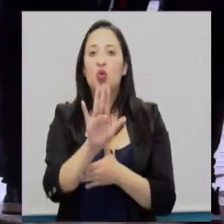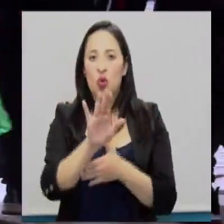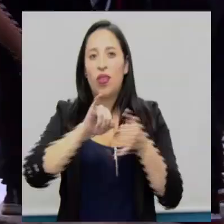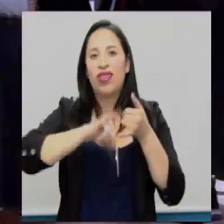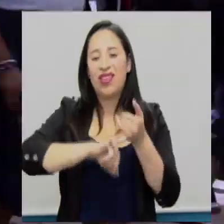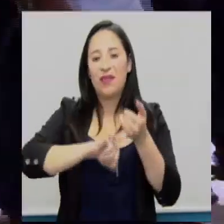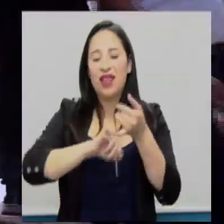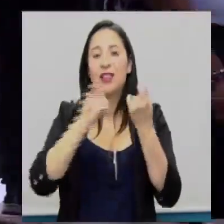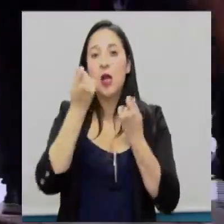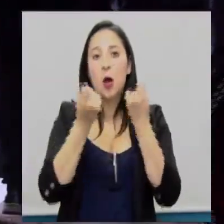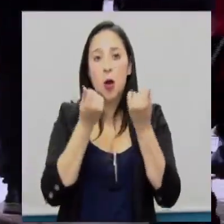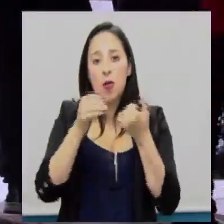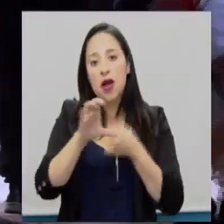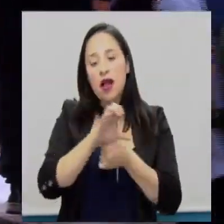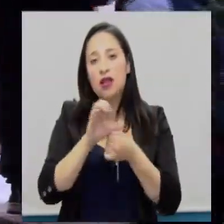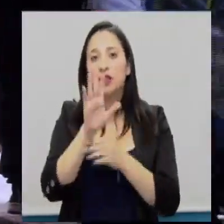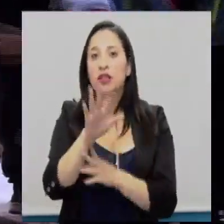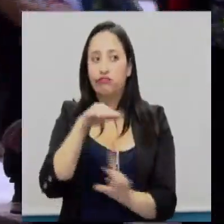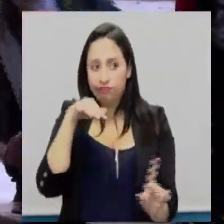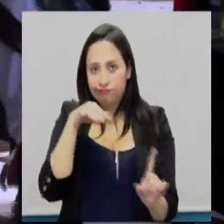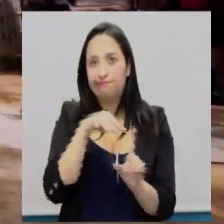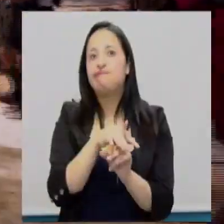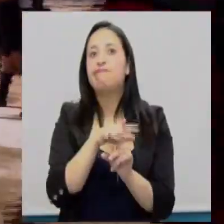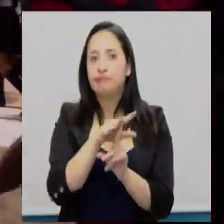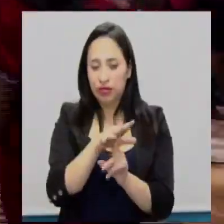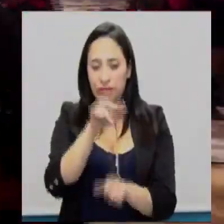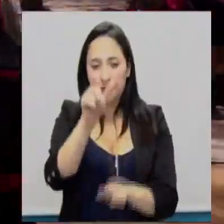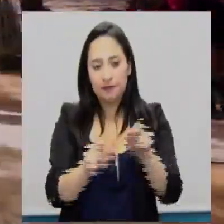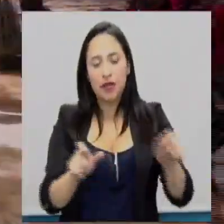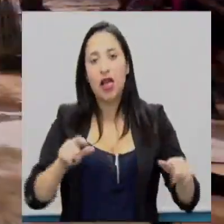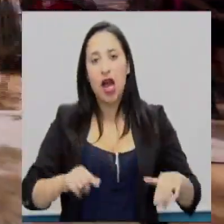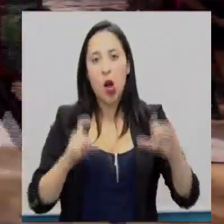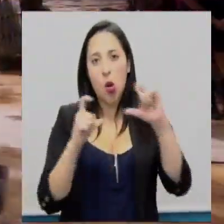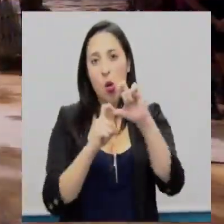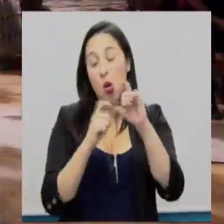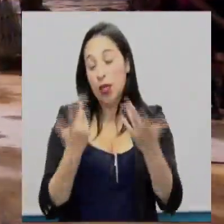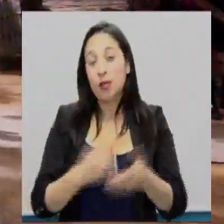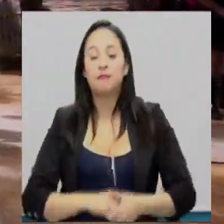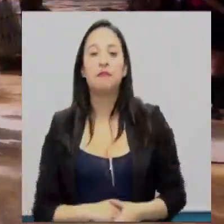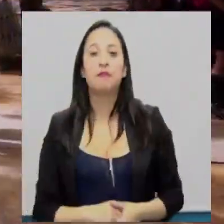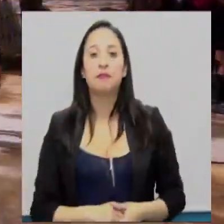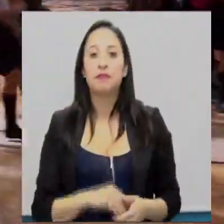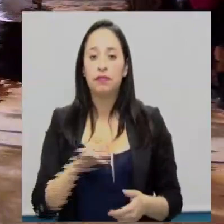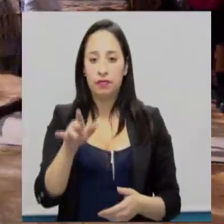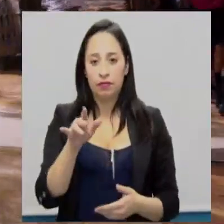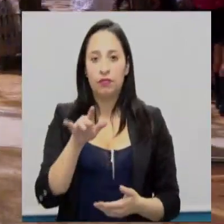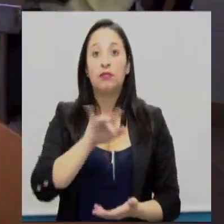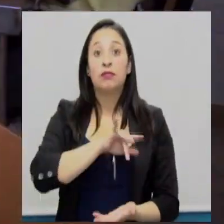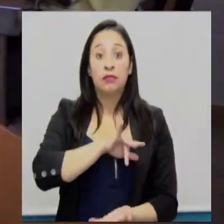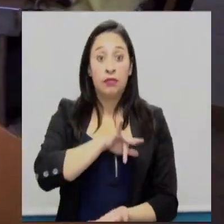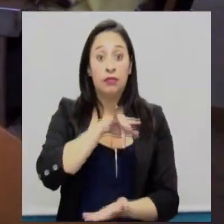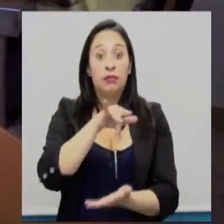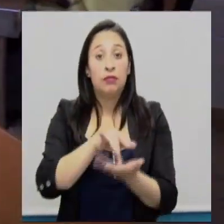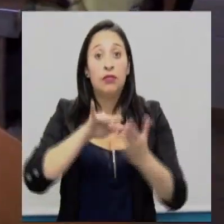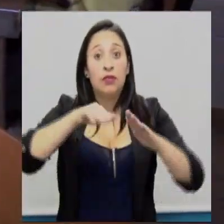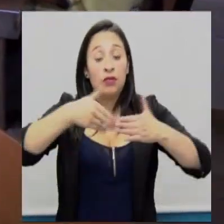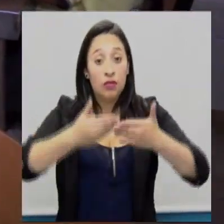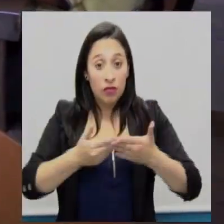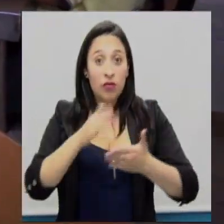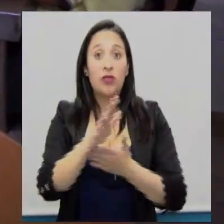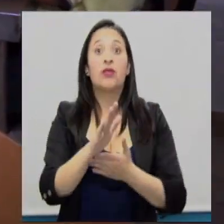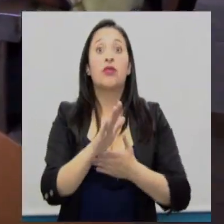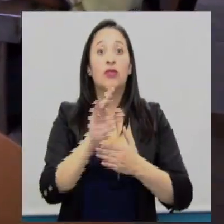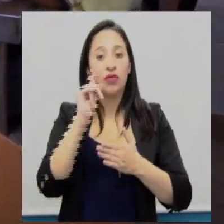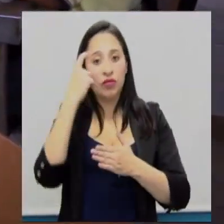que se había desarrollado en la ciudad, también ha golpeado duramente a la población cucuteña. Así que quienes asisten a los